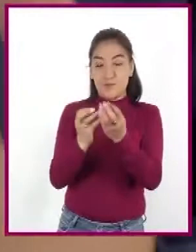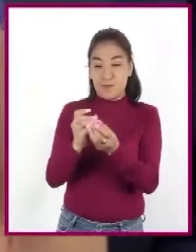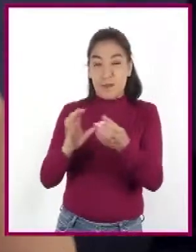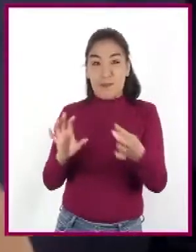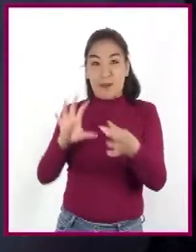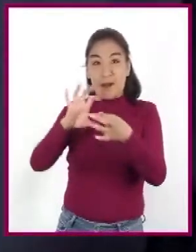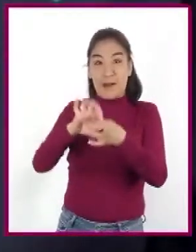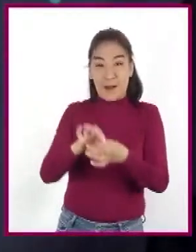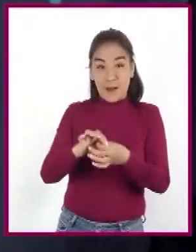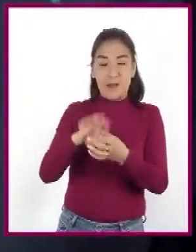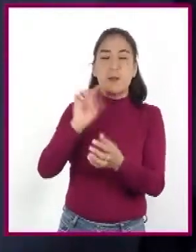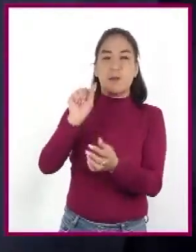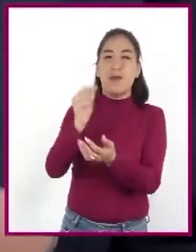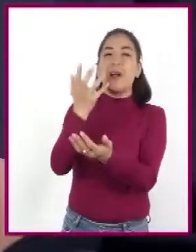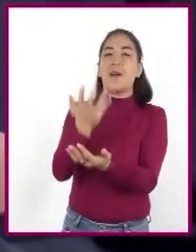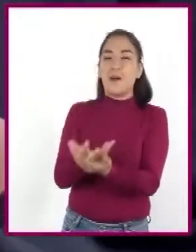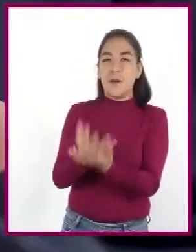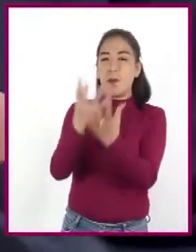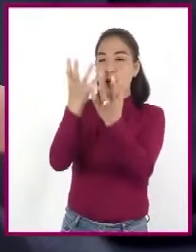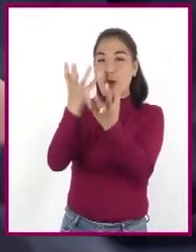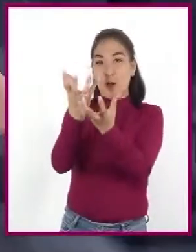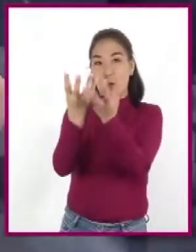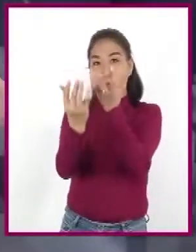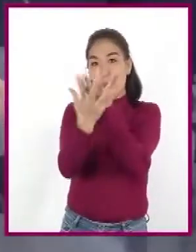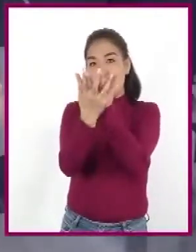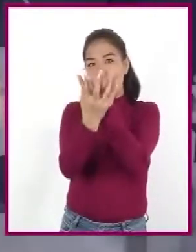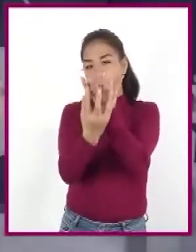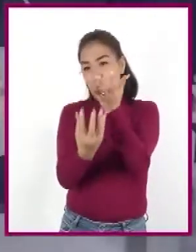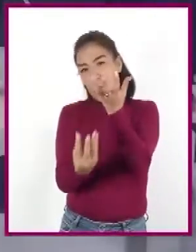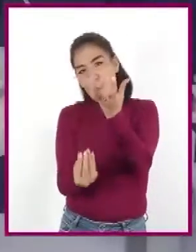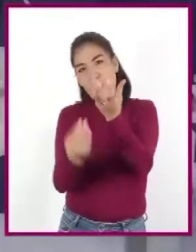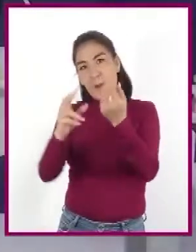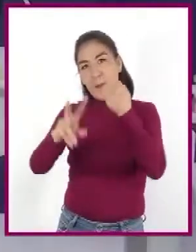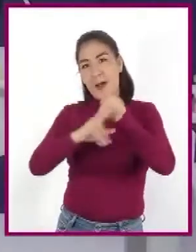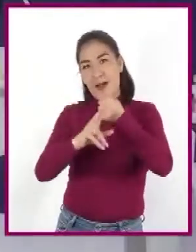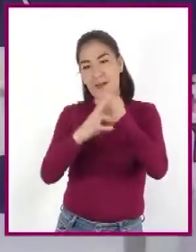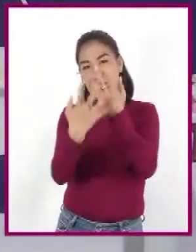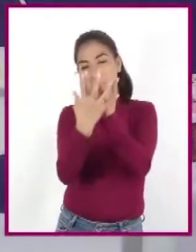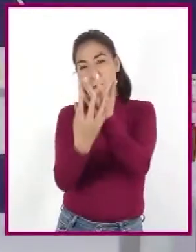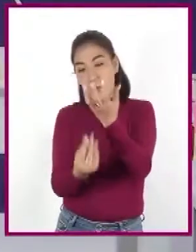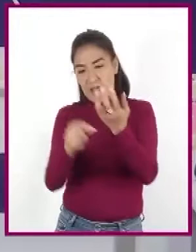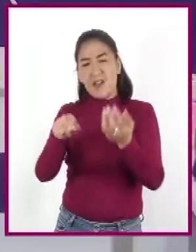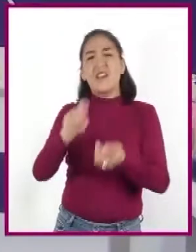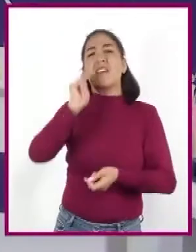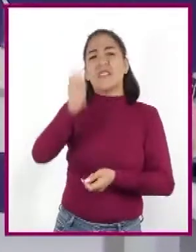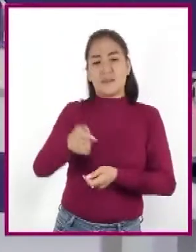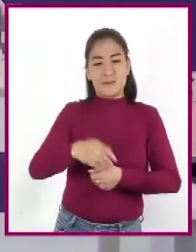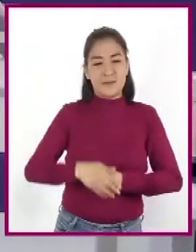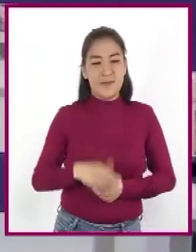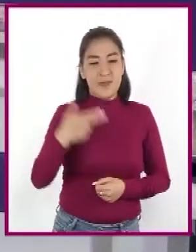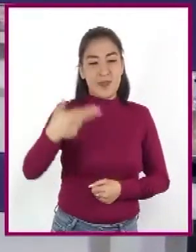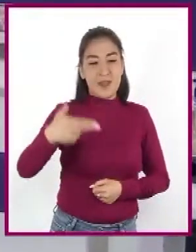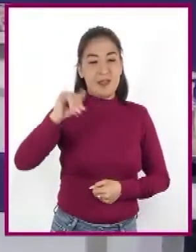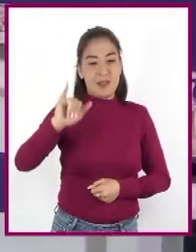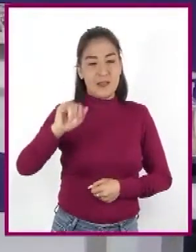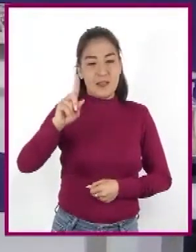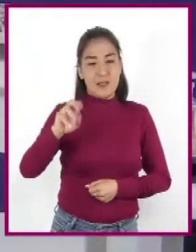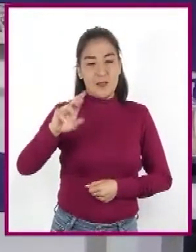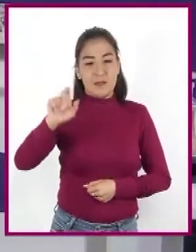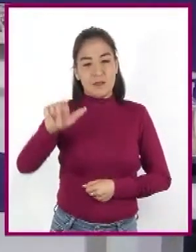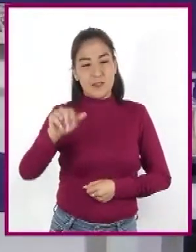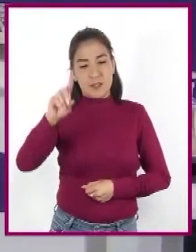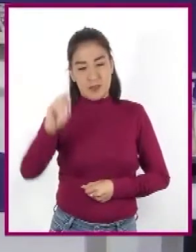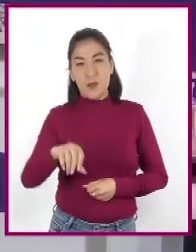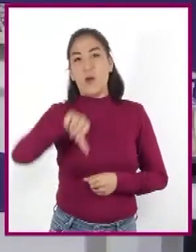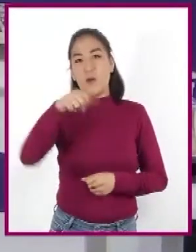partículas comienzan a precipitarse hacia el fondo del vaso. Las sustancias que se obtienen son hidróxido de calcio y